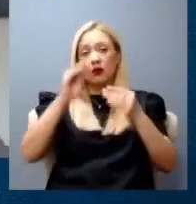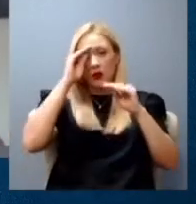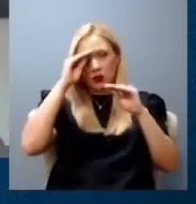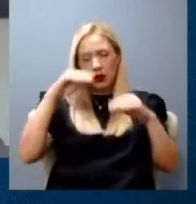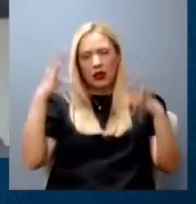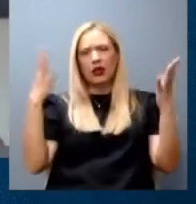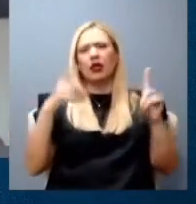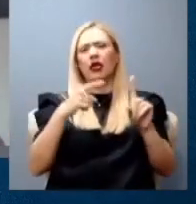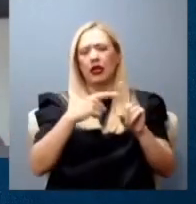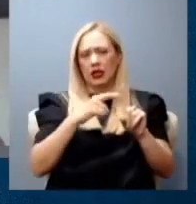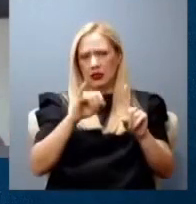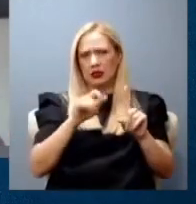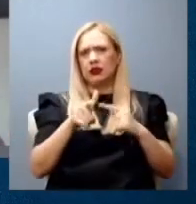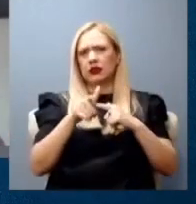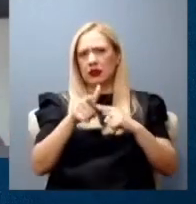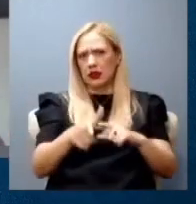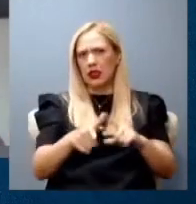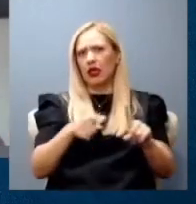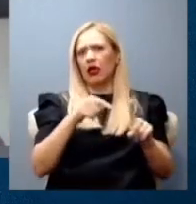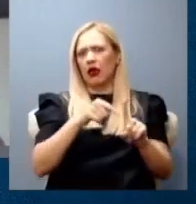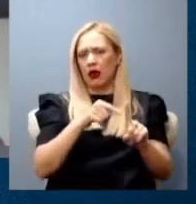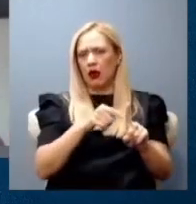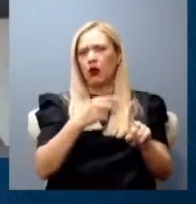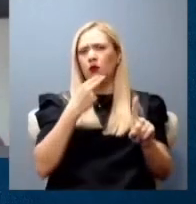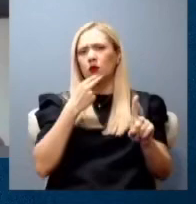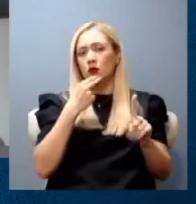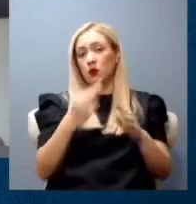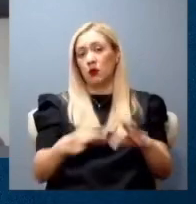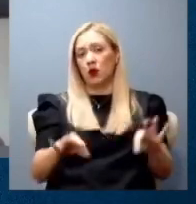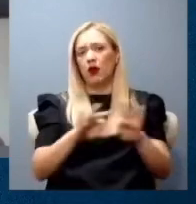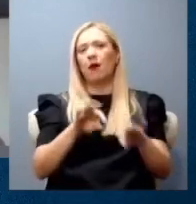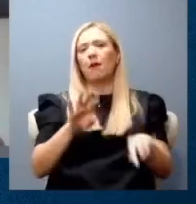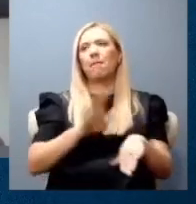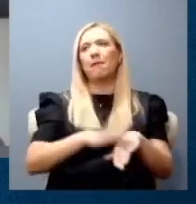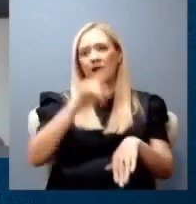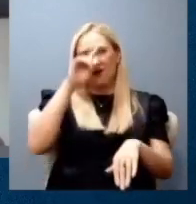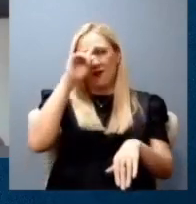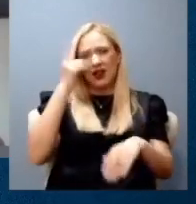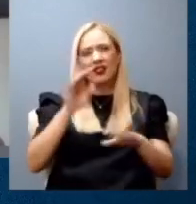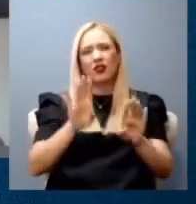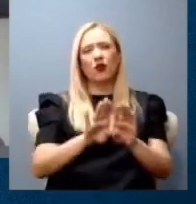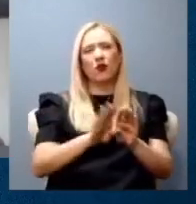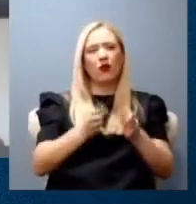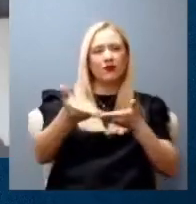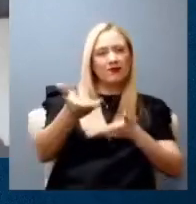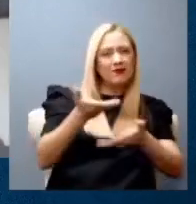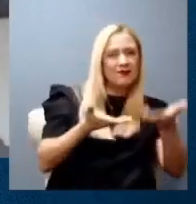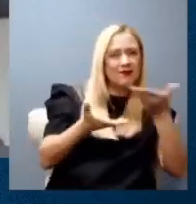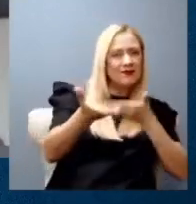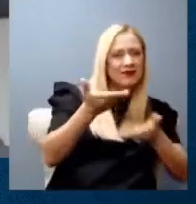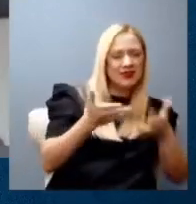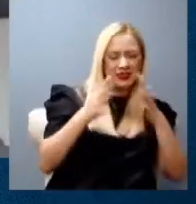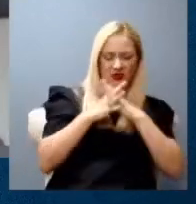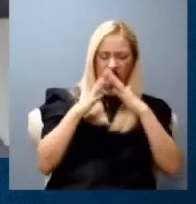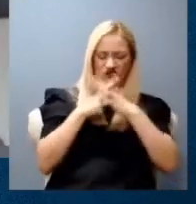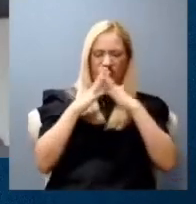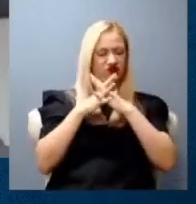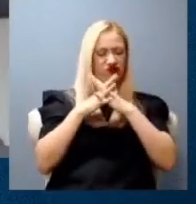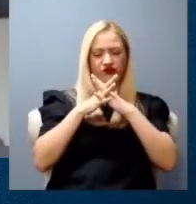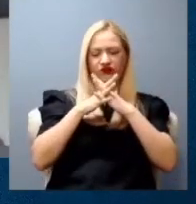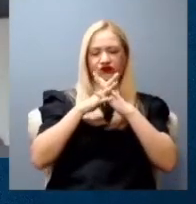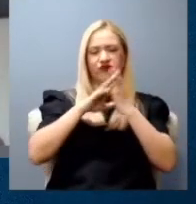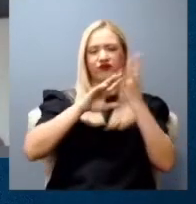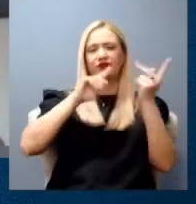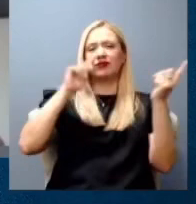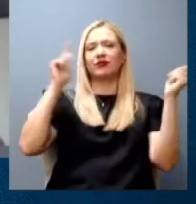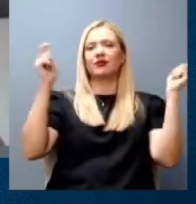importante que además facilita las negociaciones y facilita el tránsito de la guerra a la paz. De